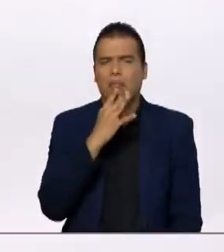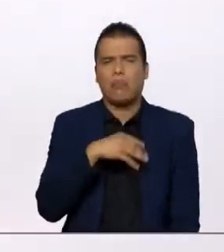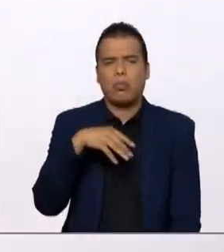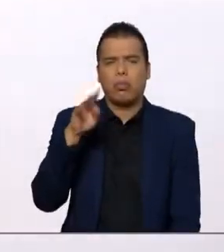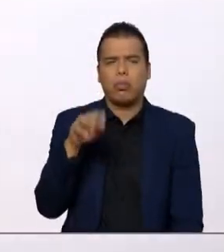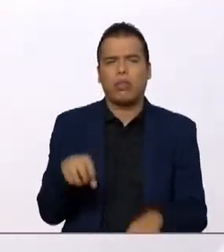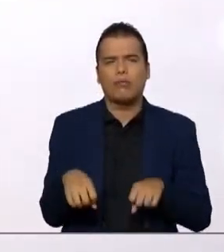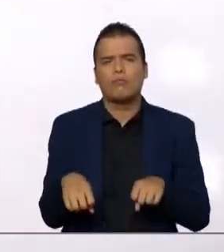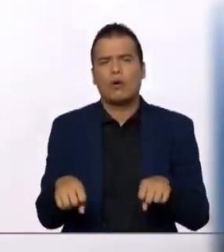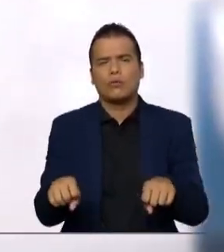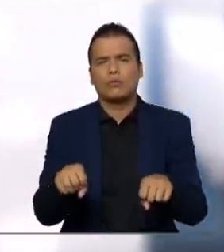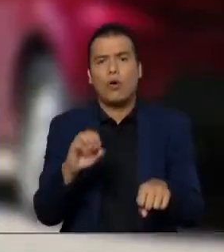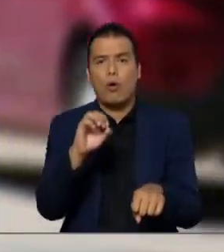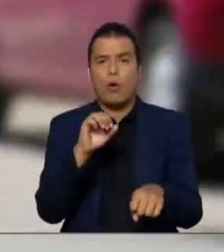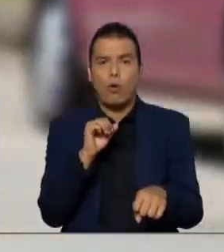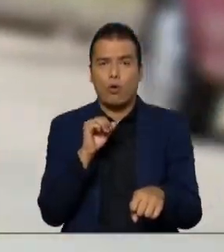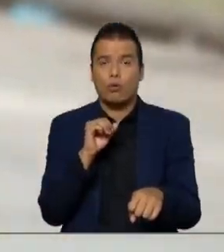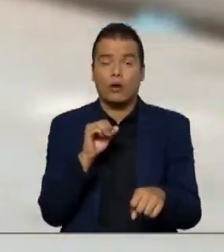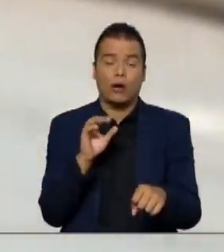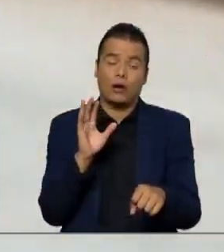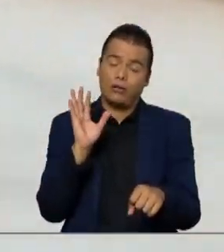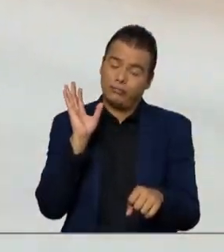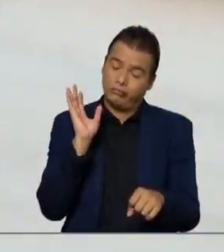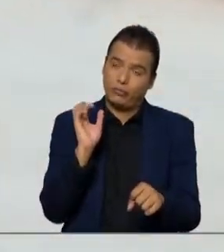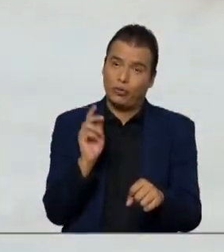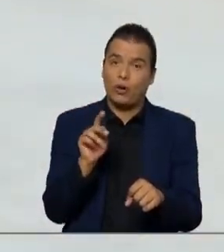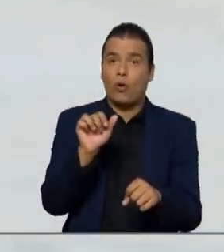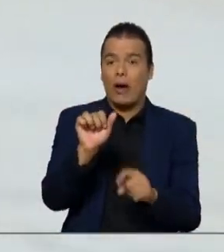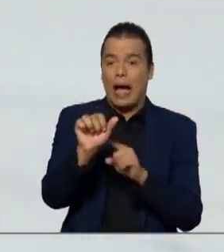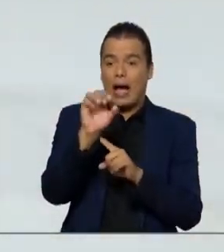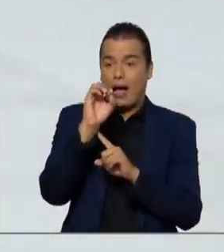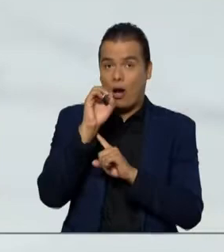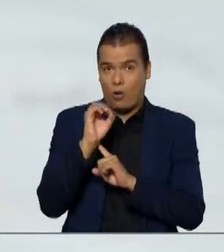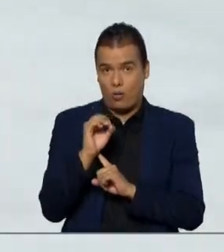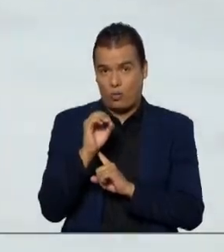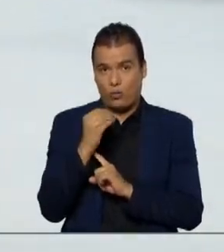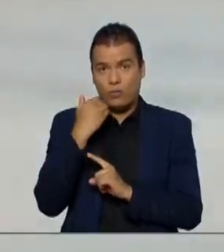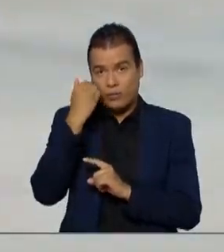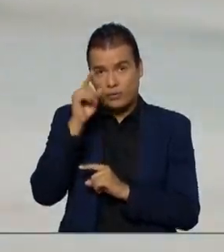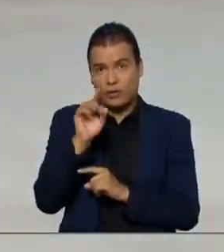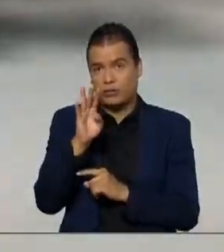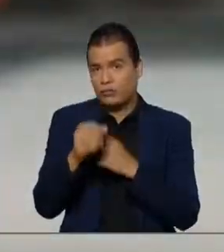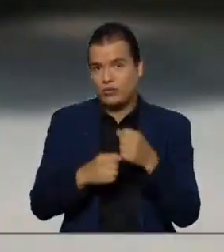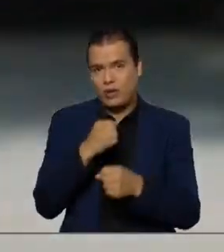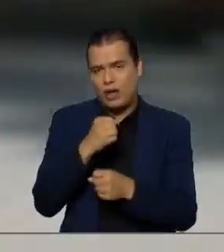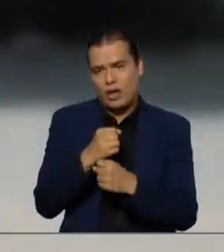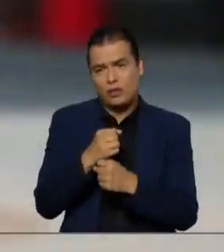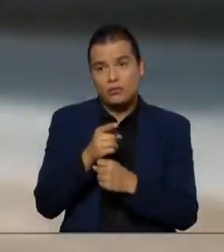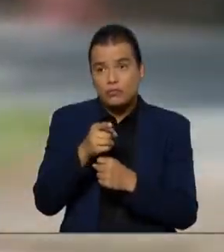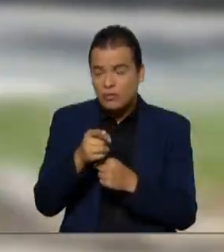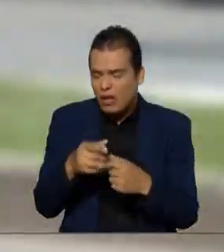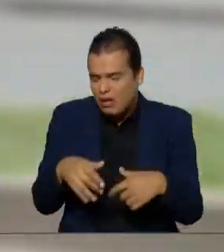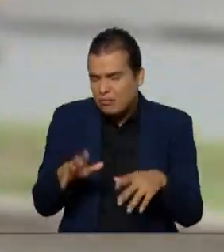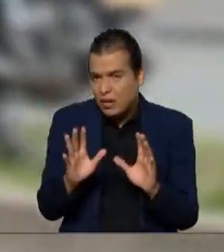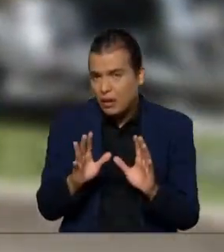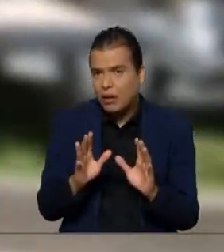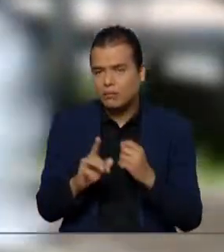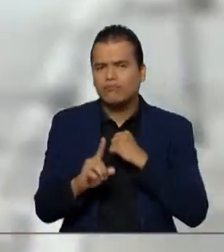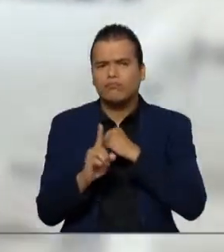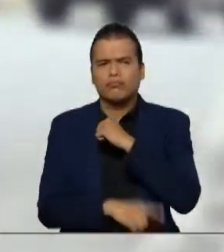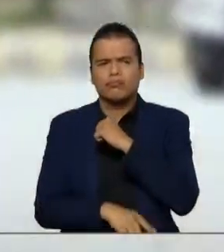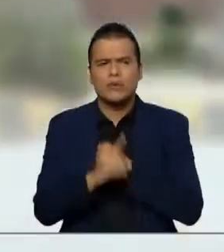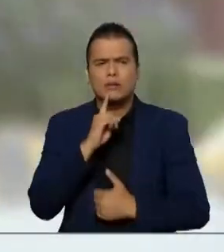utilicen a través de las motocicletas acompañante hombres mayores de 14 años. Edwin, las cifras demuestran que